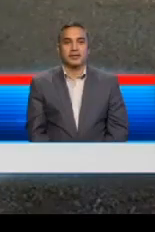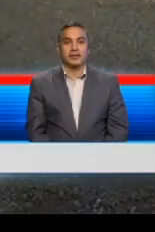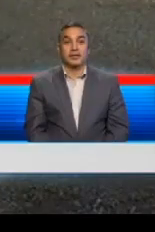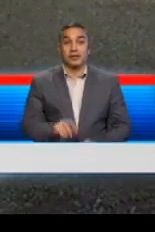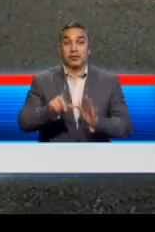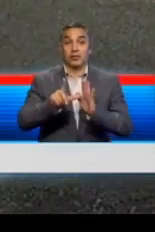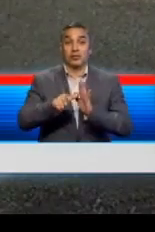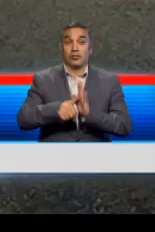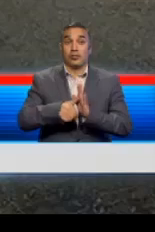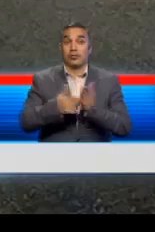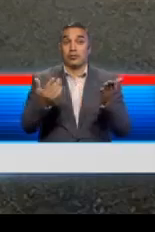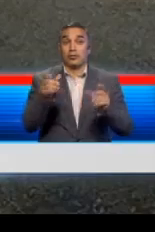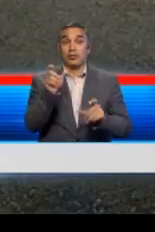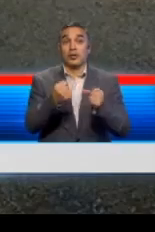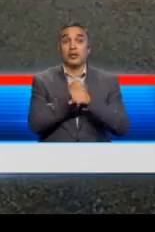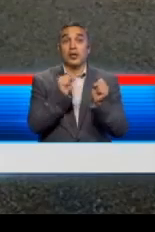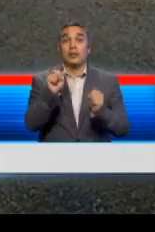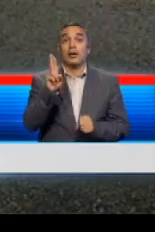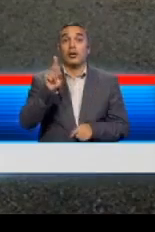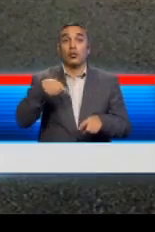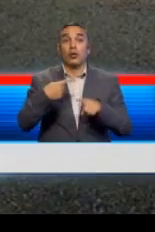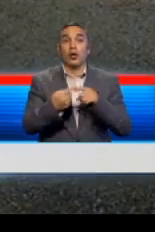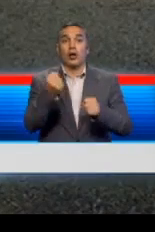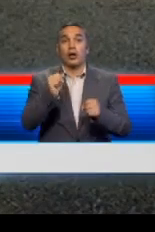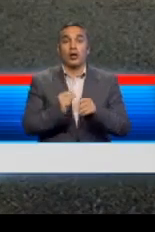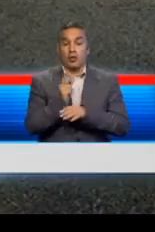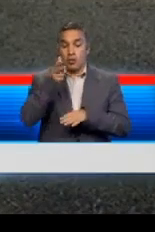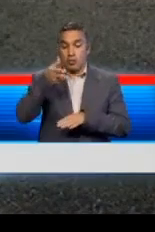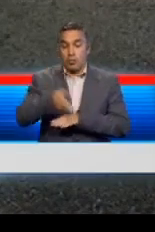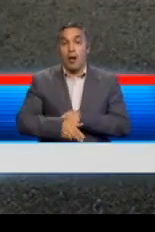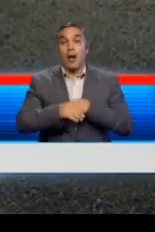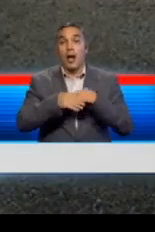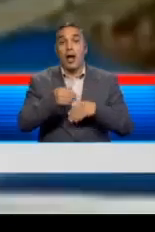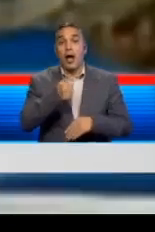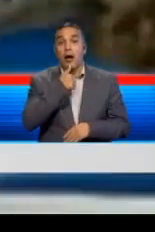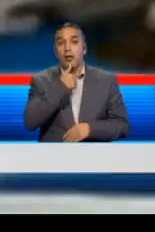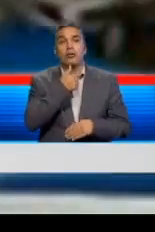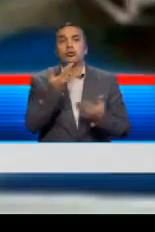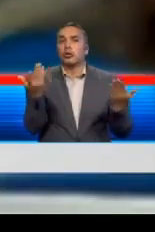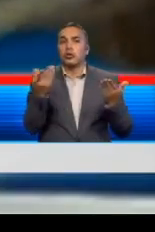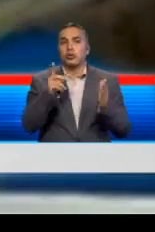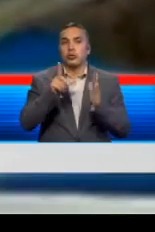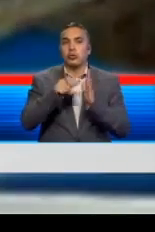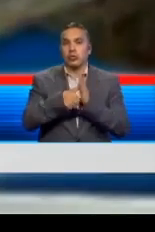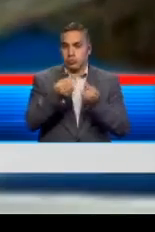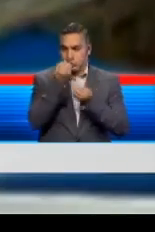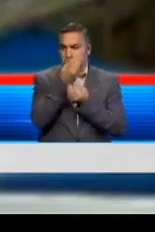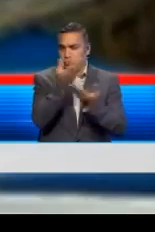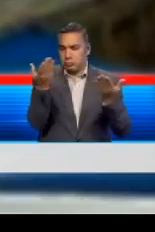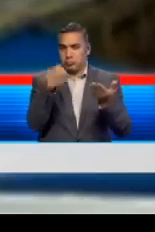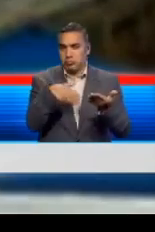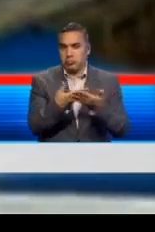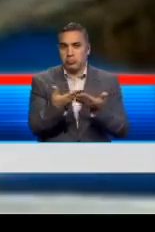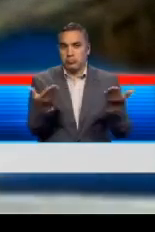En instantes rescataron a una pareja al caer su auto en el agua. ¿Dónde ocurrió? Se lo contamos en minutos.